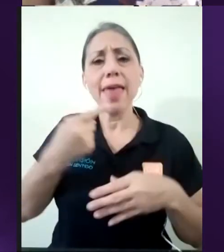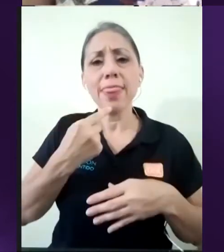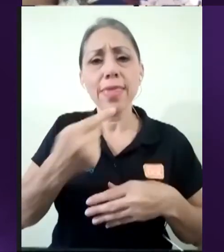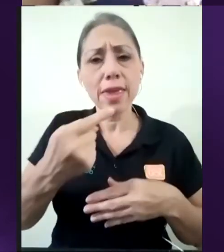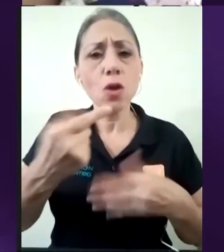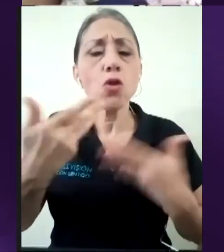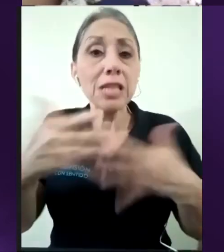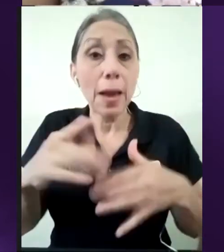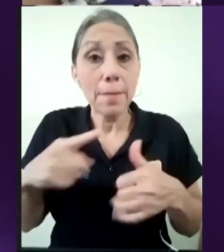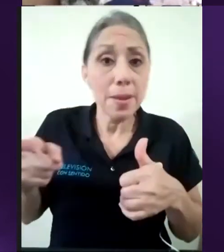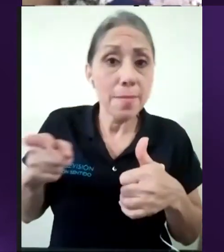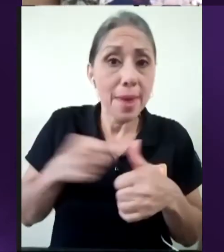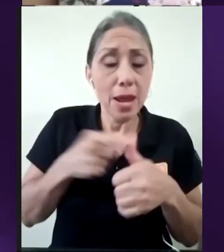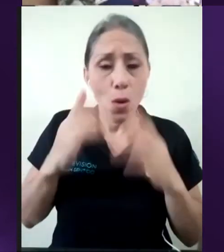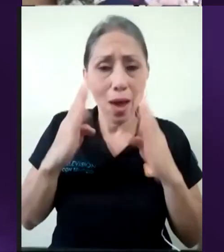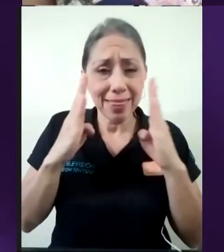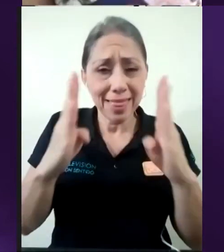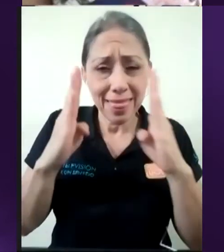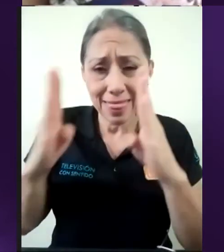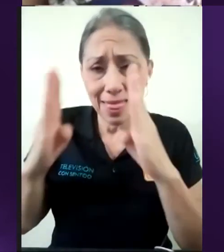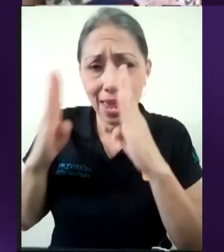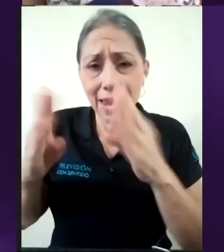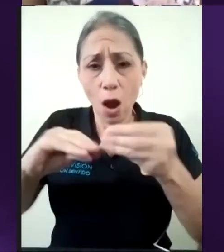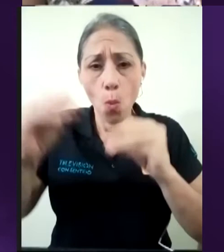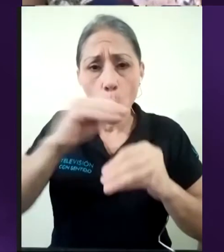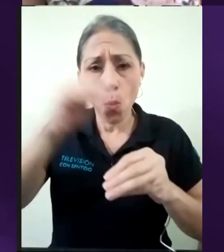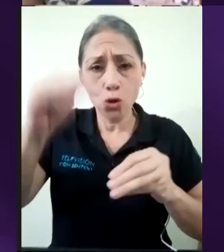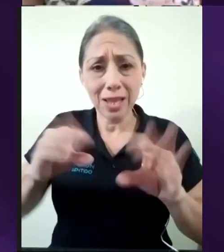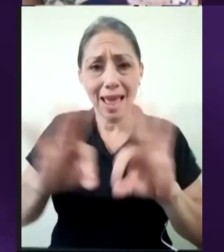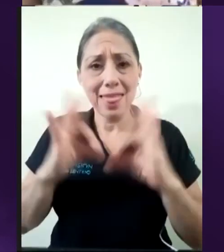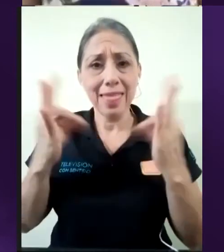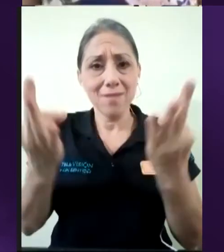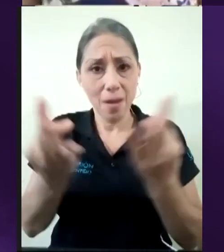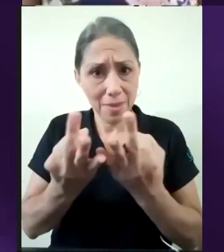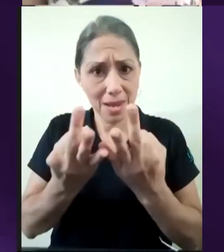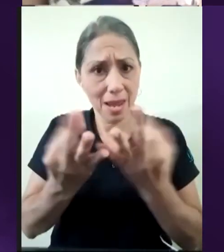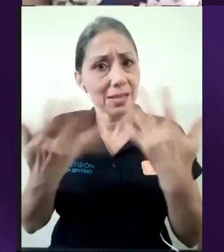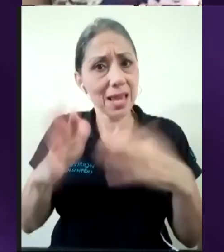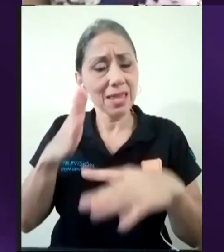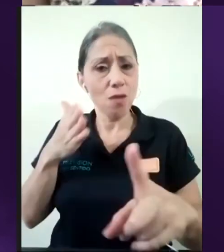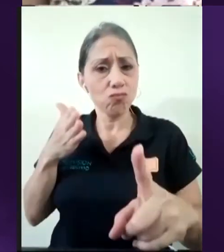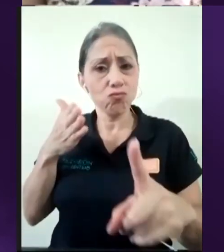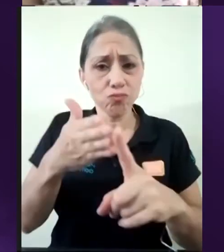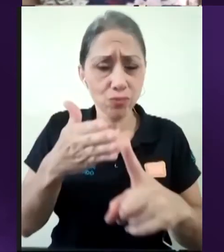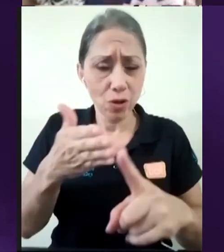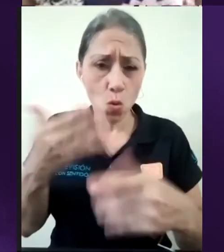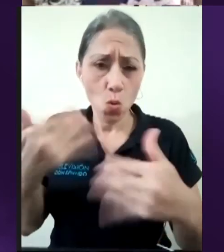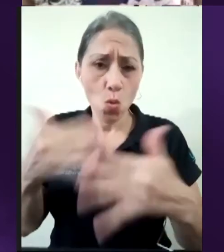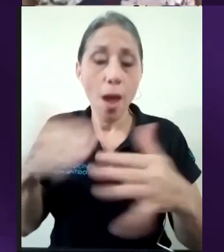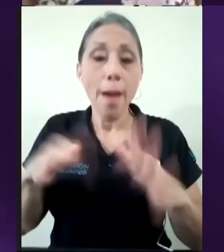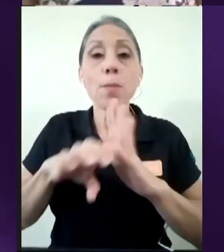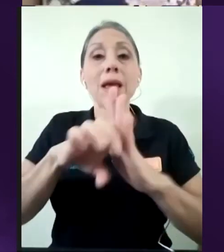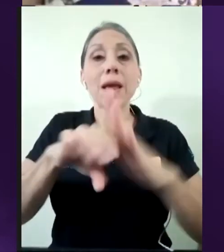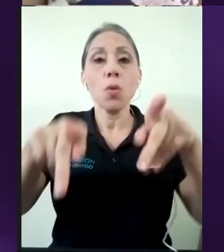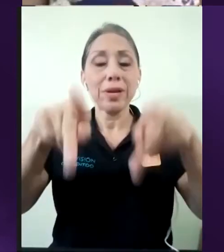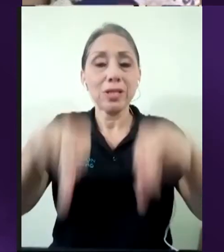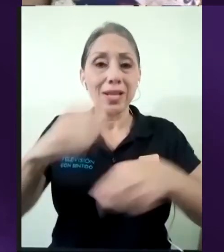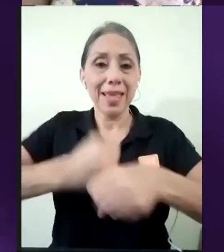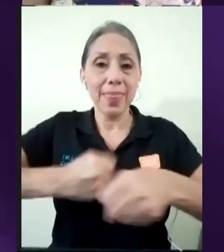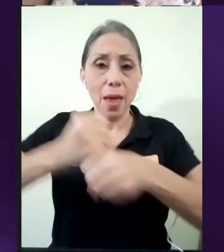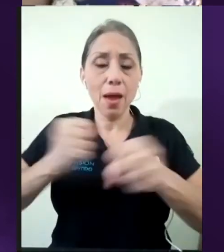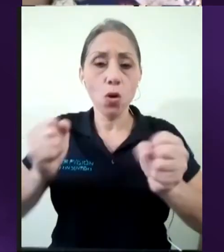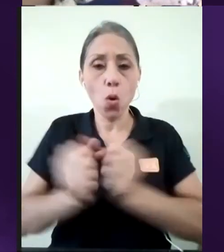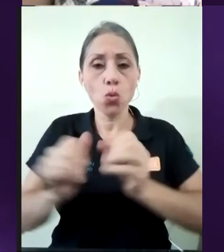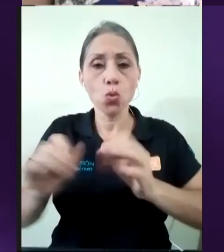inicial que han sido perjudicadas directamente por esta crisis, como las que están relacionadas con el turismo, por ejemplo. No sé si se